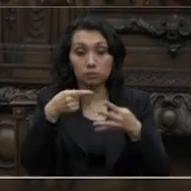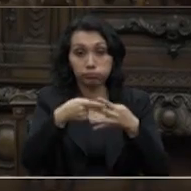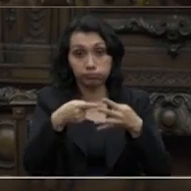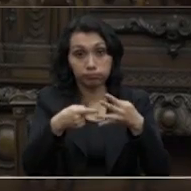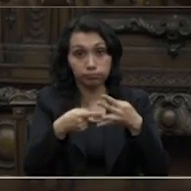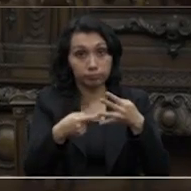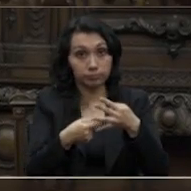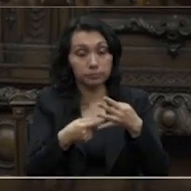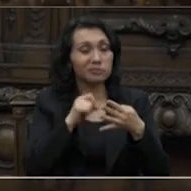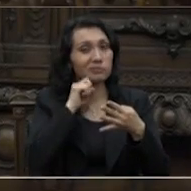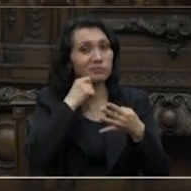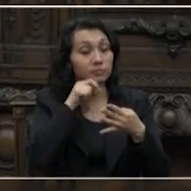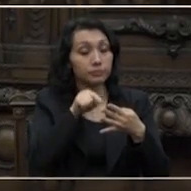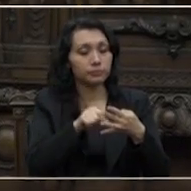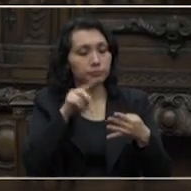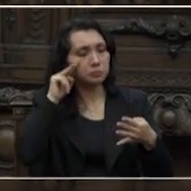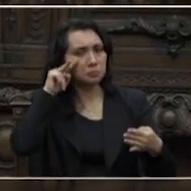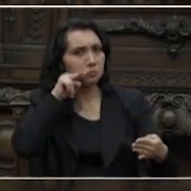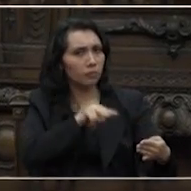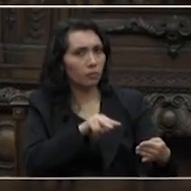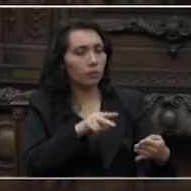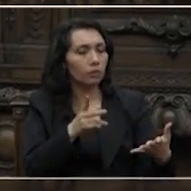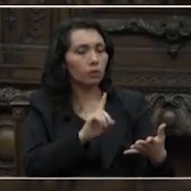interseccionalidad, desde este punto de vista,